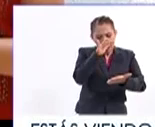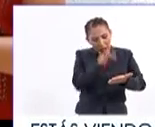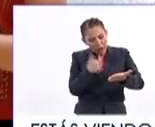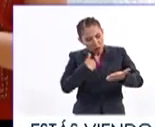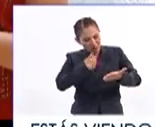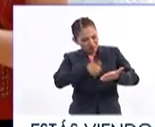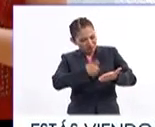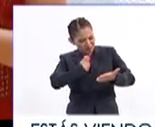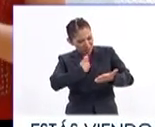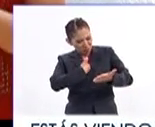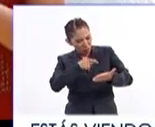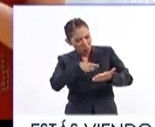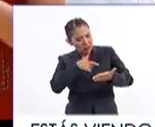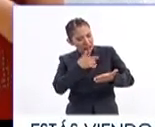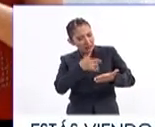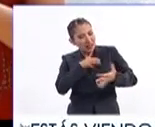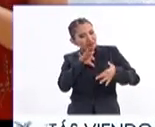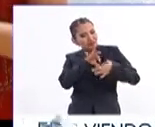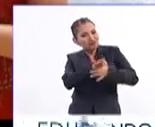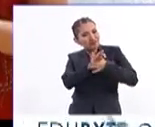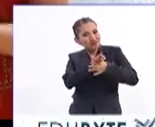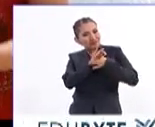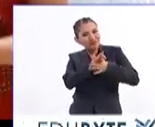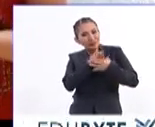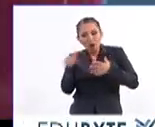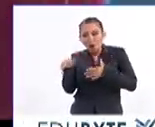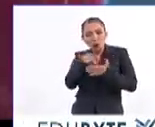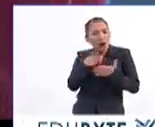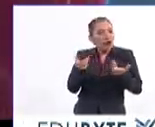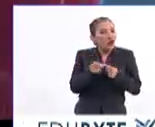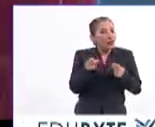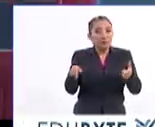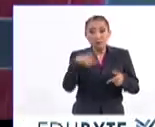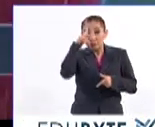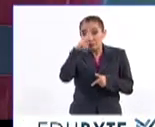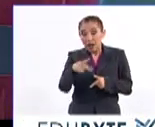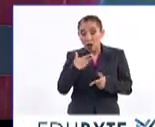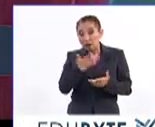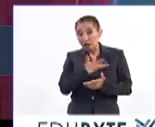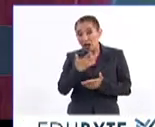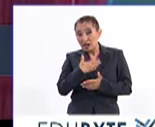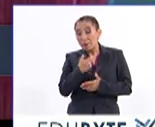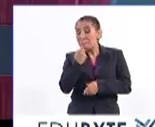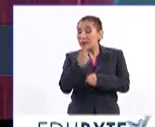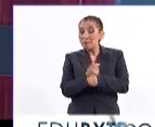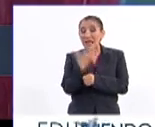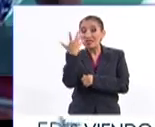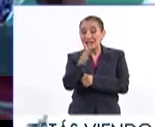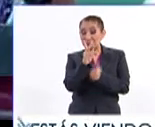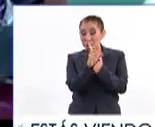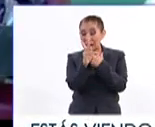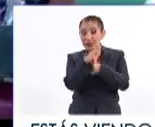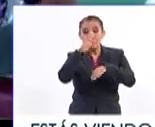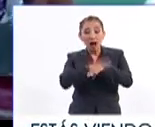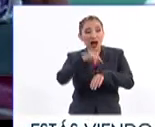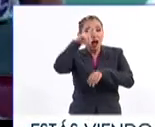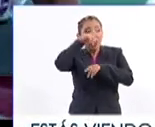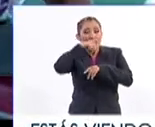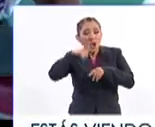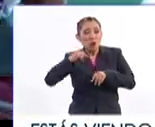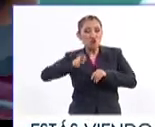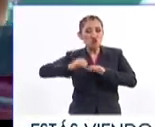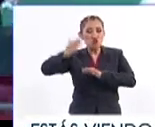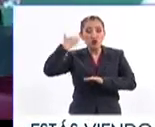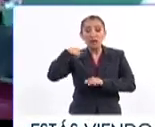leerme, como una forma de sentirme de alguna forma de algún lugar. México se encuentra entre las primeras 10 naciones con más lenguas